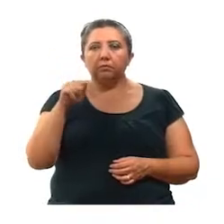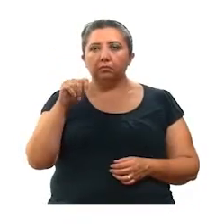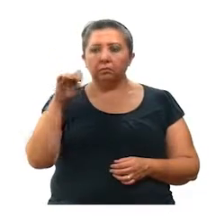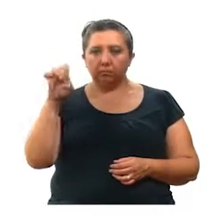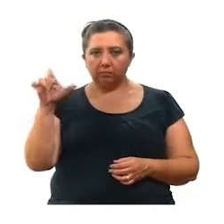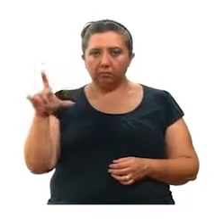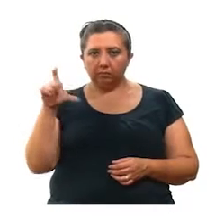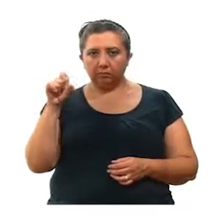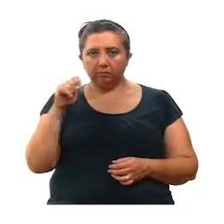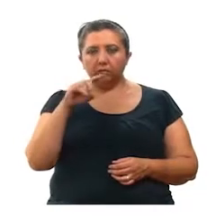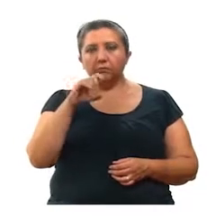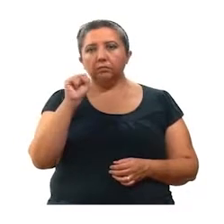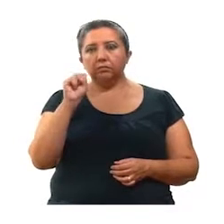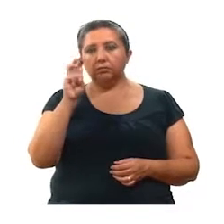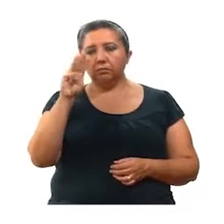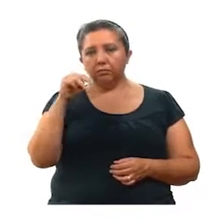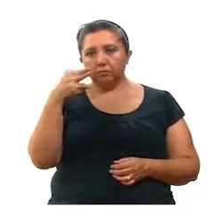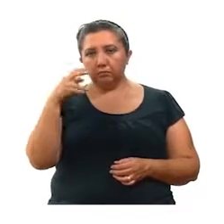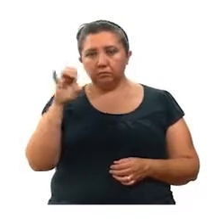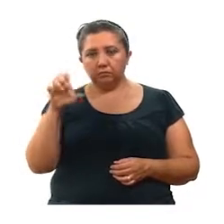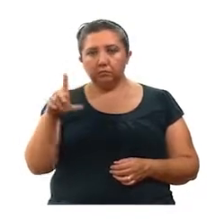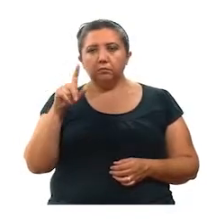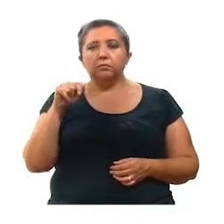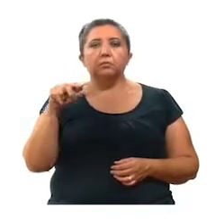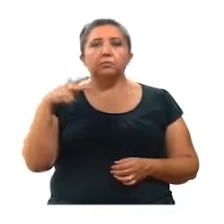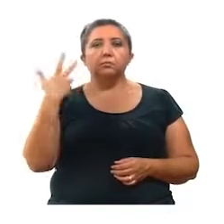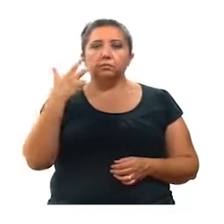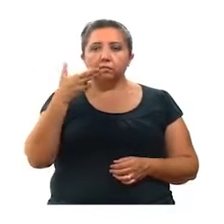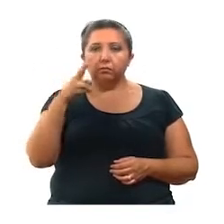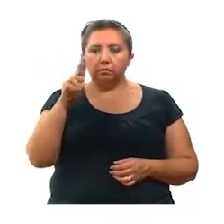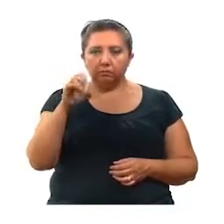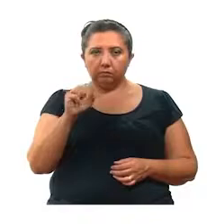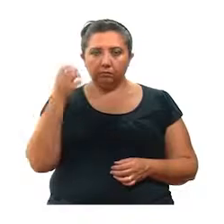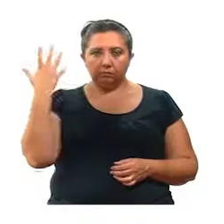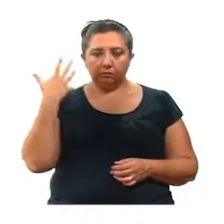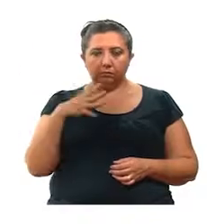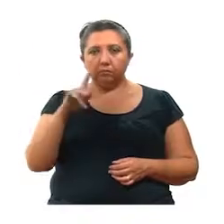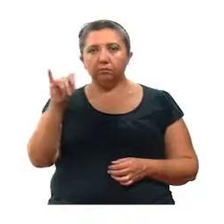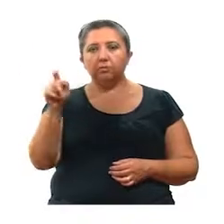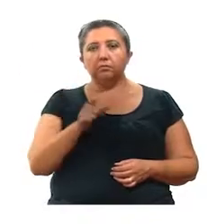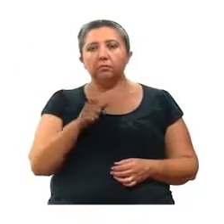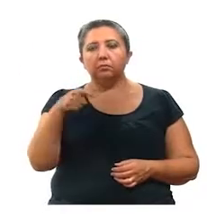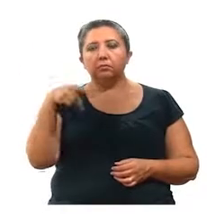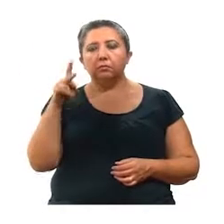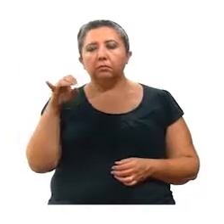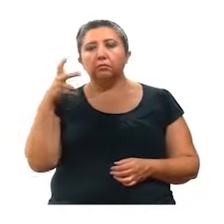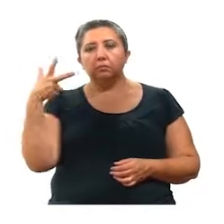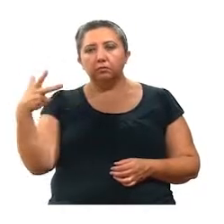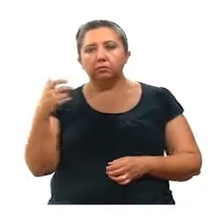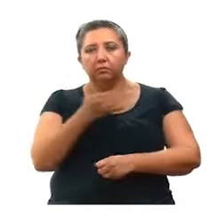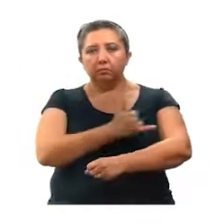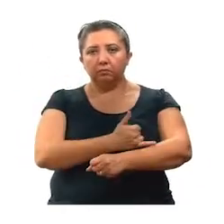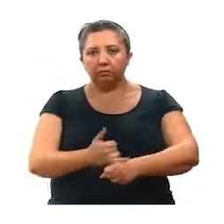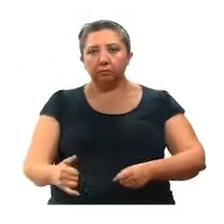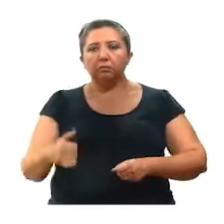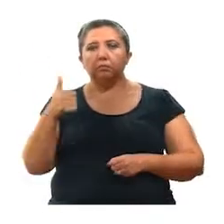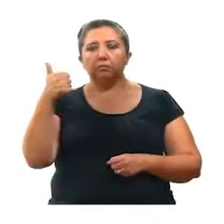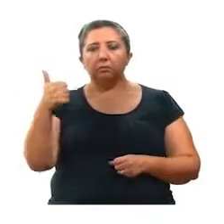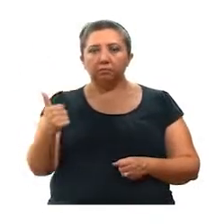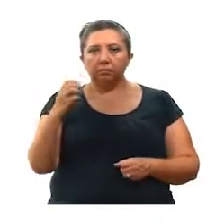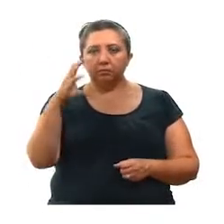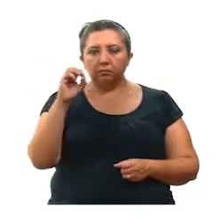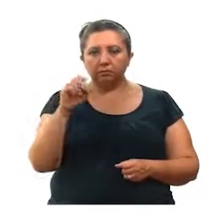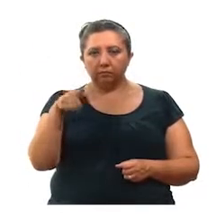Motul, 20 en Samajil, 13 en Junucma, 10 en Tixcocop, 8 en Izamal, 6